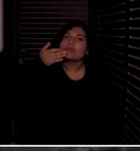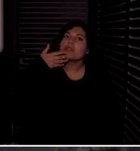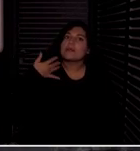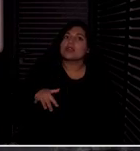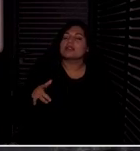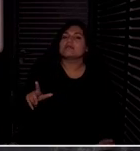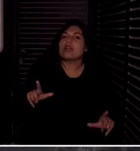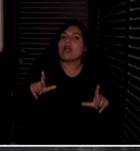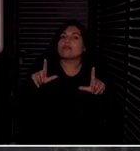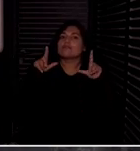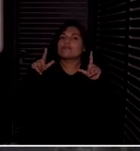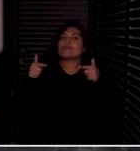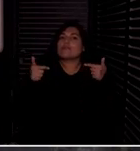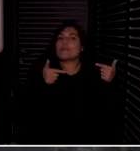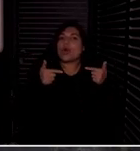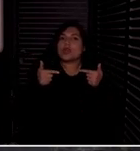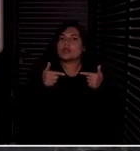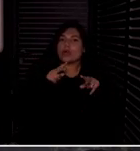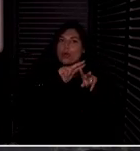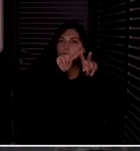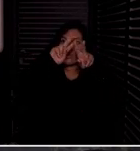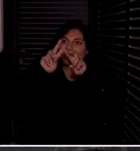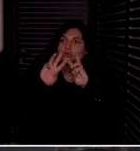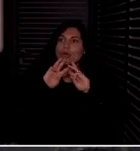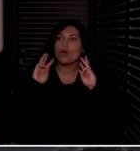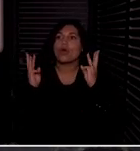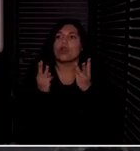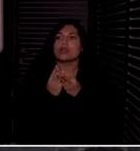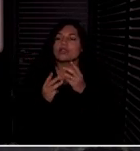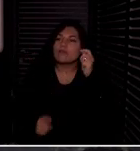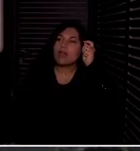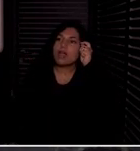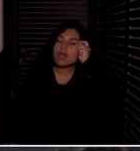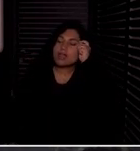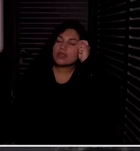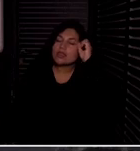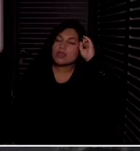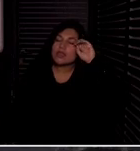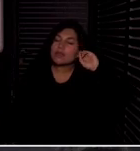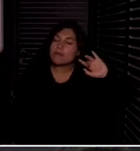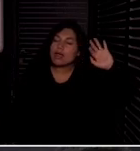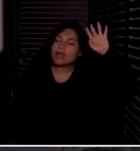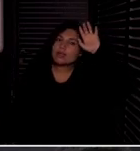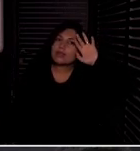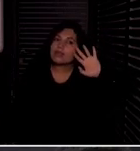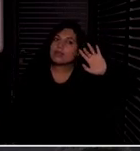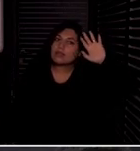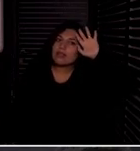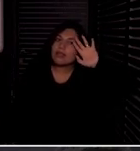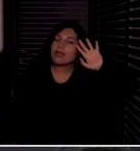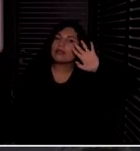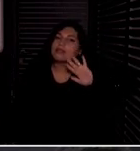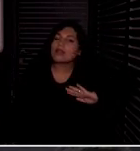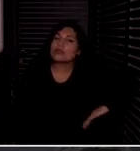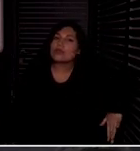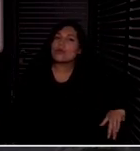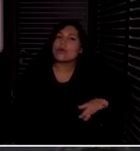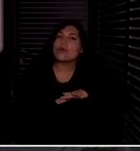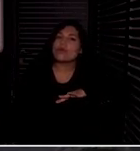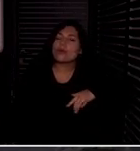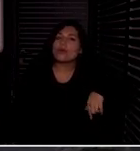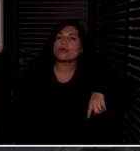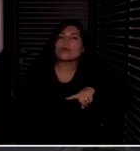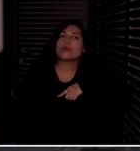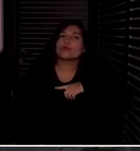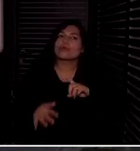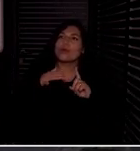esa construcción colectiva del imaginario y las imágenes que circulan y que están inundando todo nuestro entorno, muchas veces haciendo